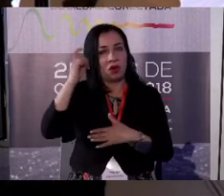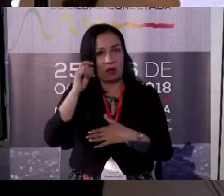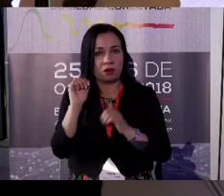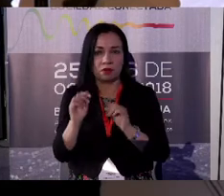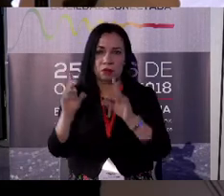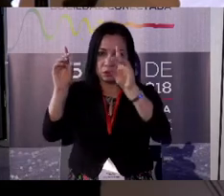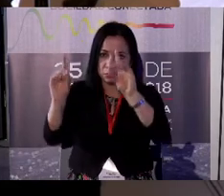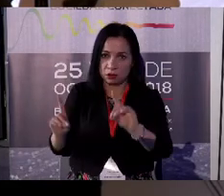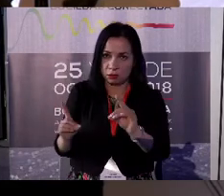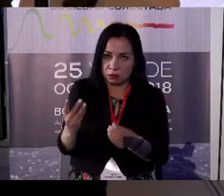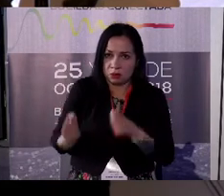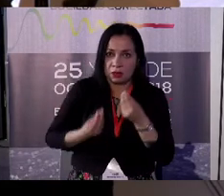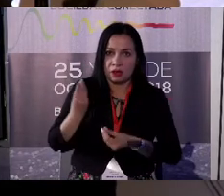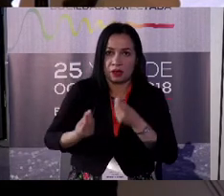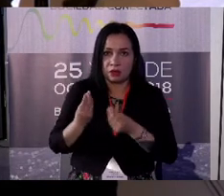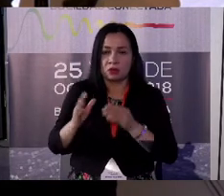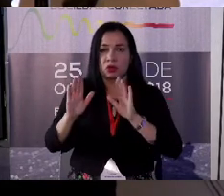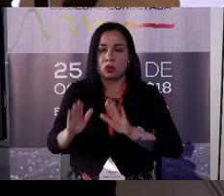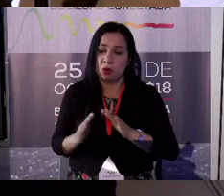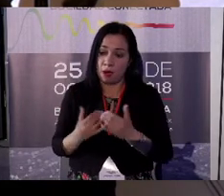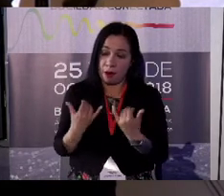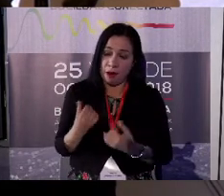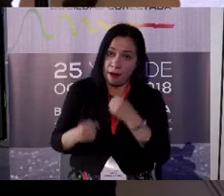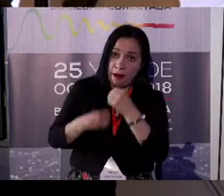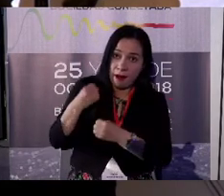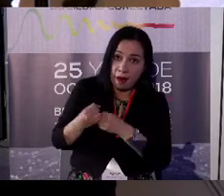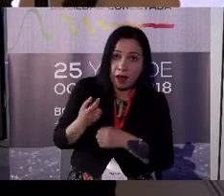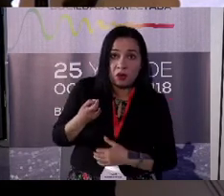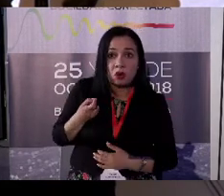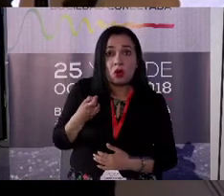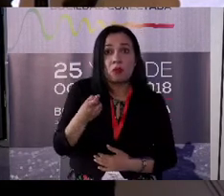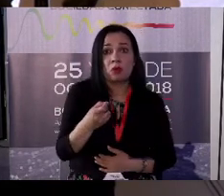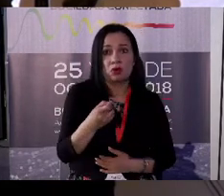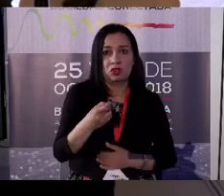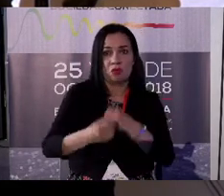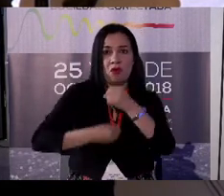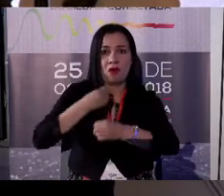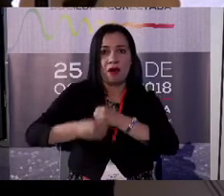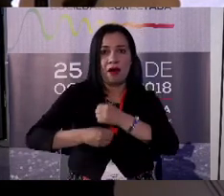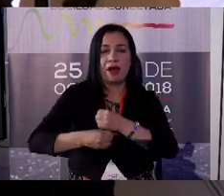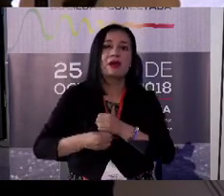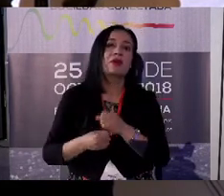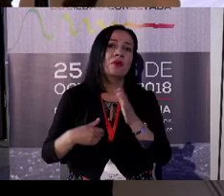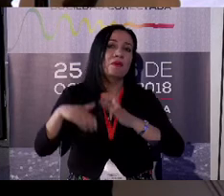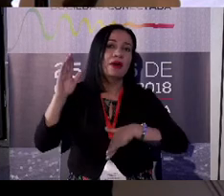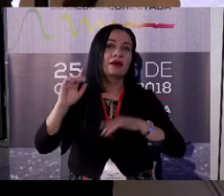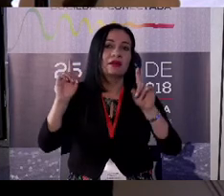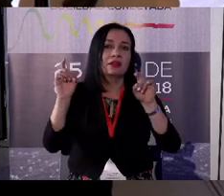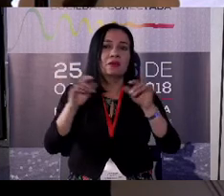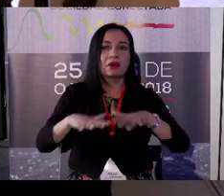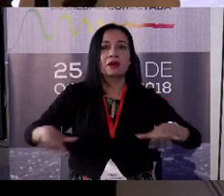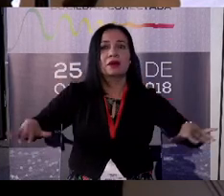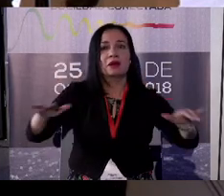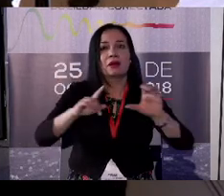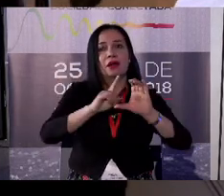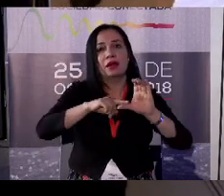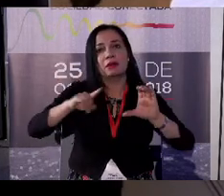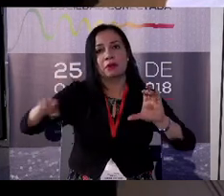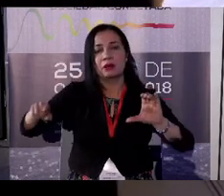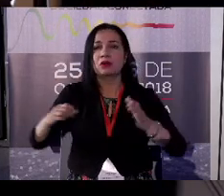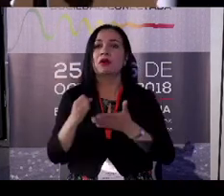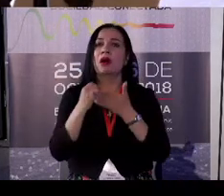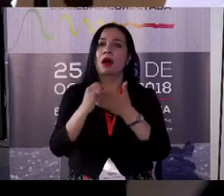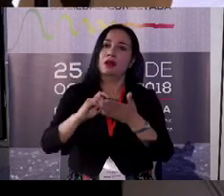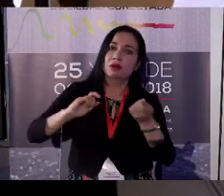decisiones que se tomen en este año y el próximo año, sobre todo en materia de espectro, lo que va a permitir esta evolución. También a